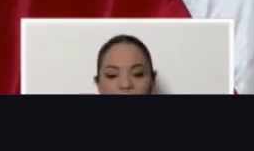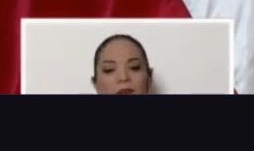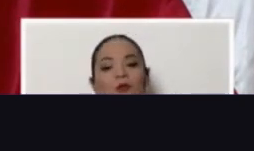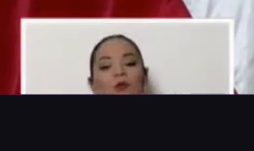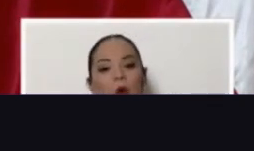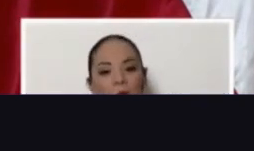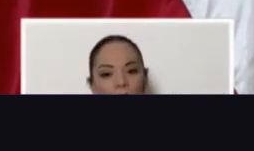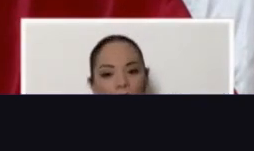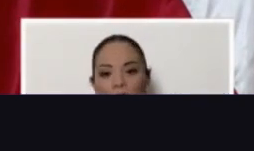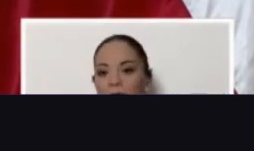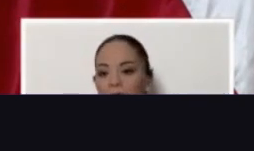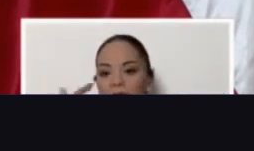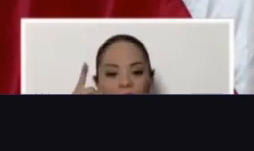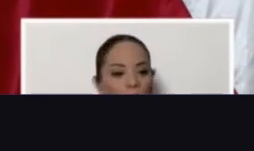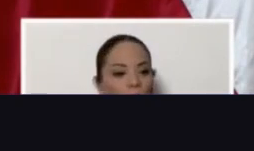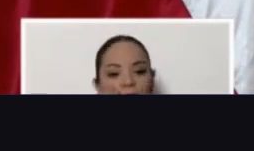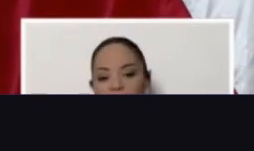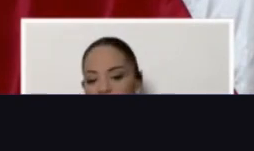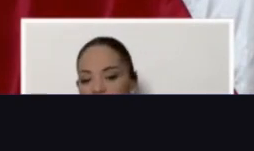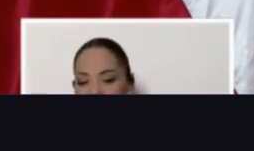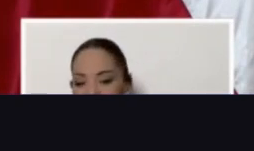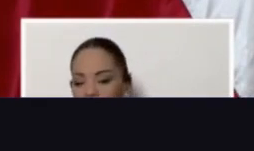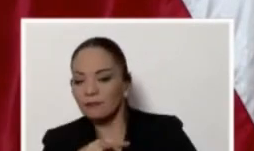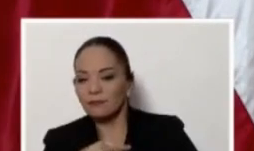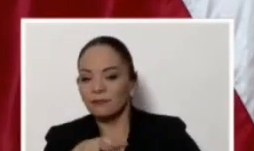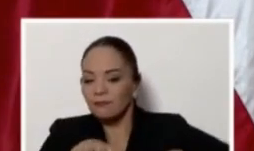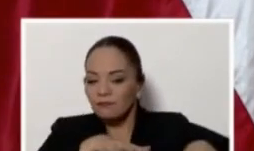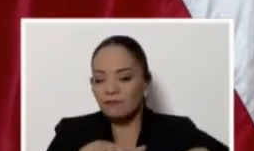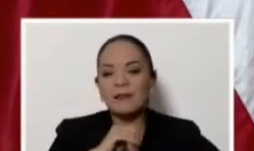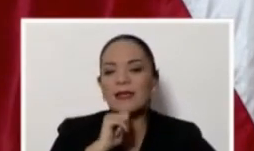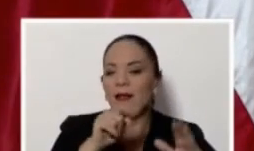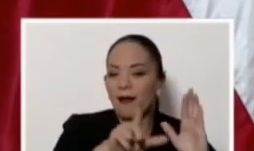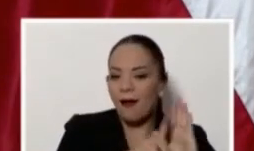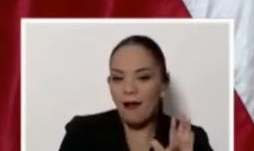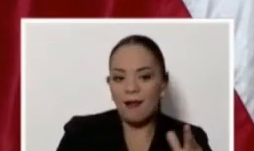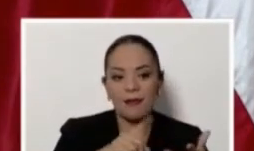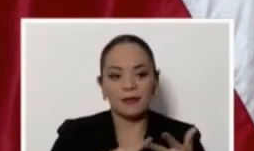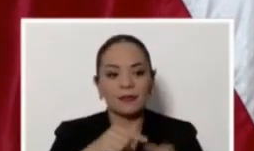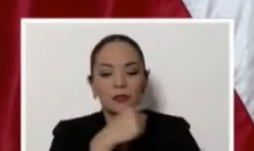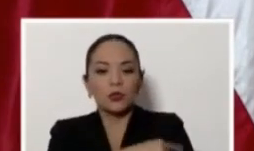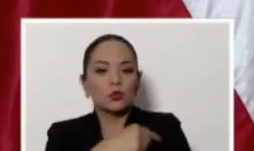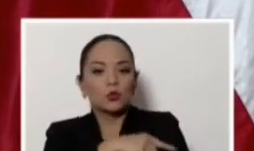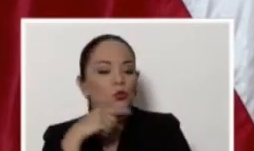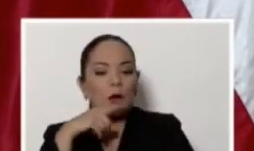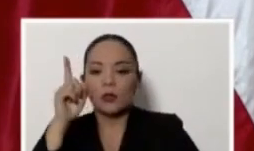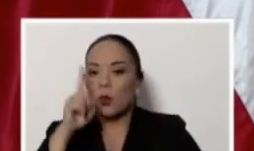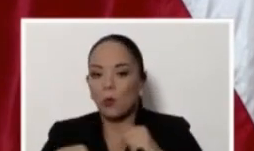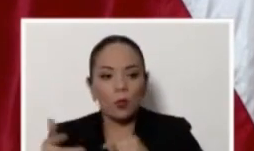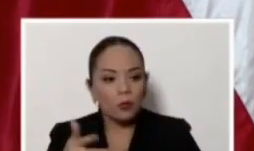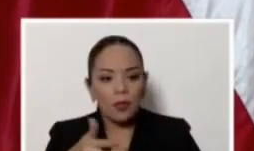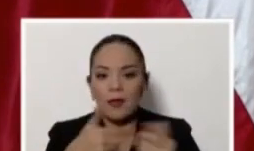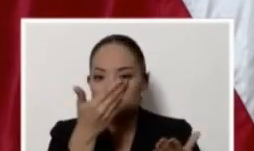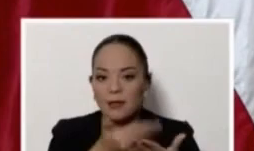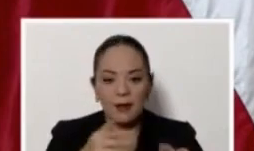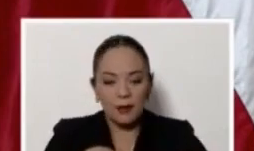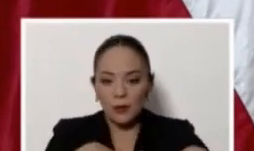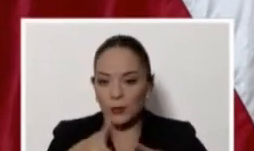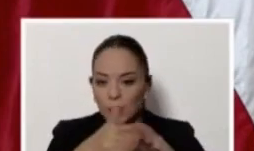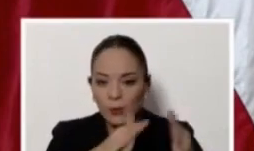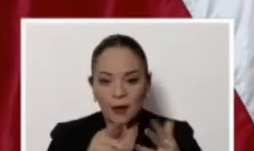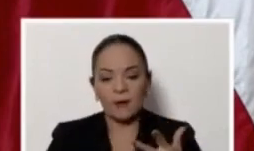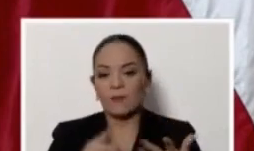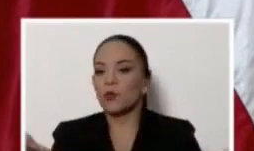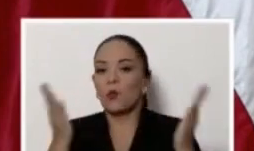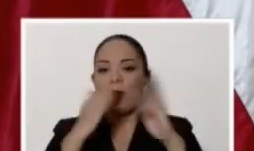actividades ilegales, donde no puede entrar la Cruz Roja en caso de emergencia y donde ni siquiera tienen agua potable por